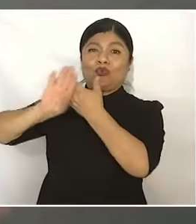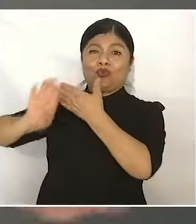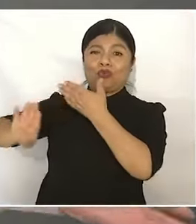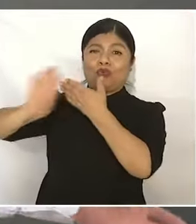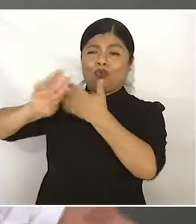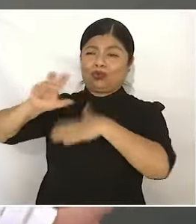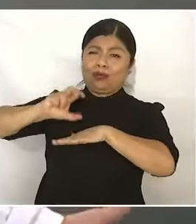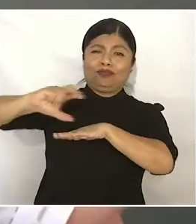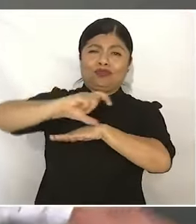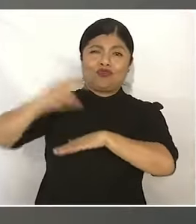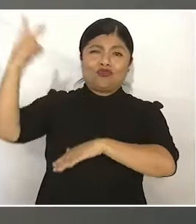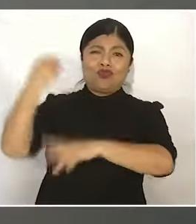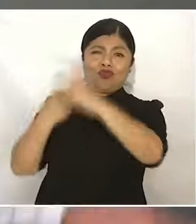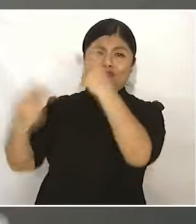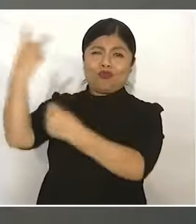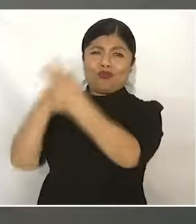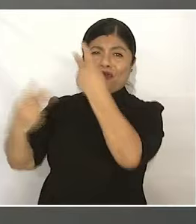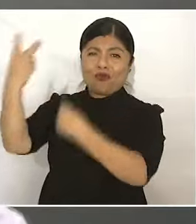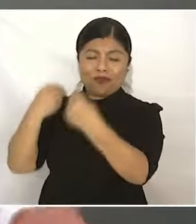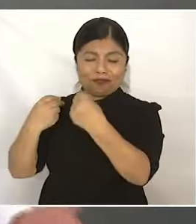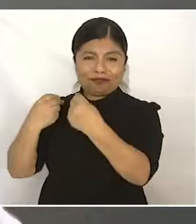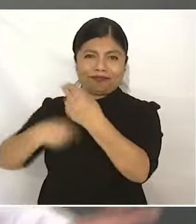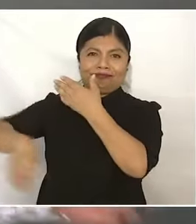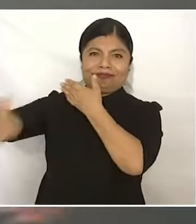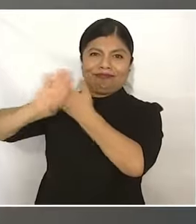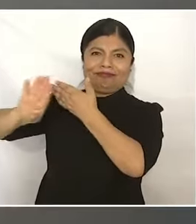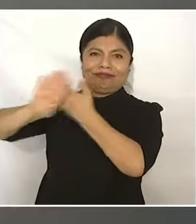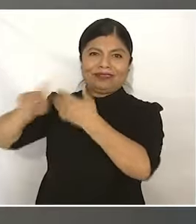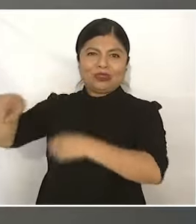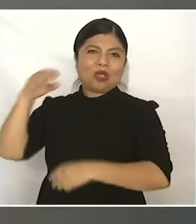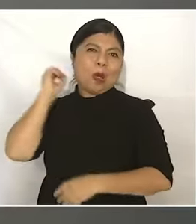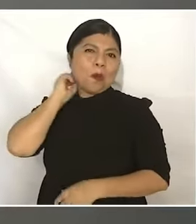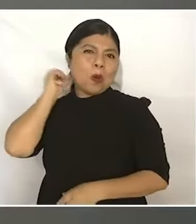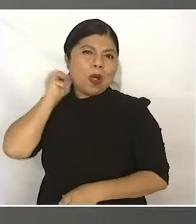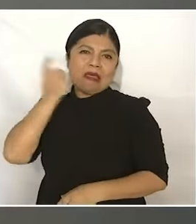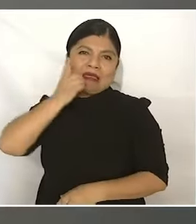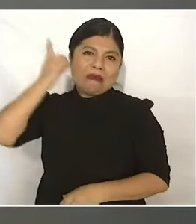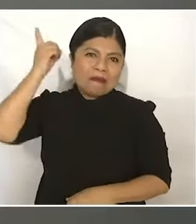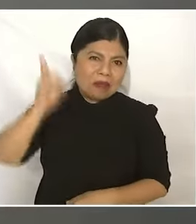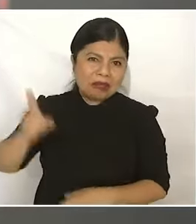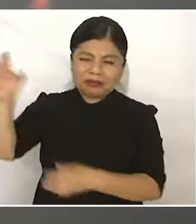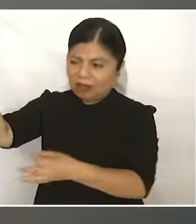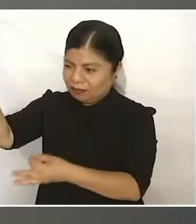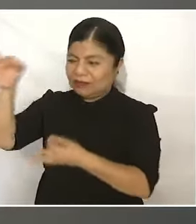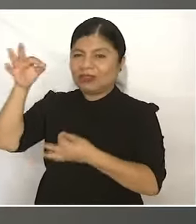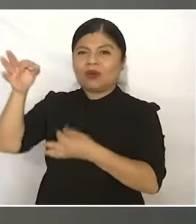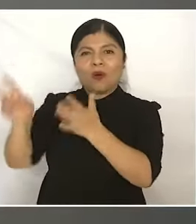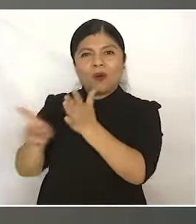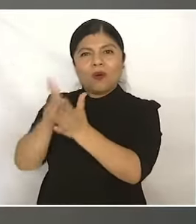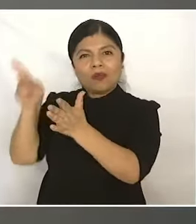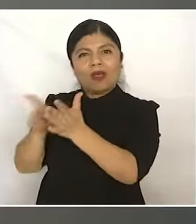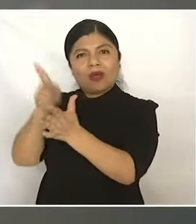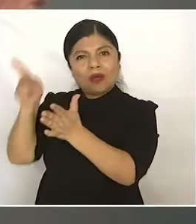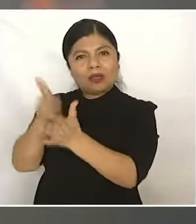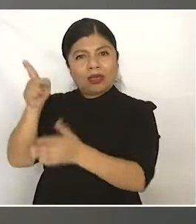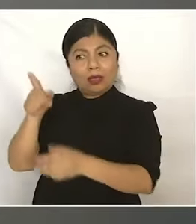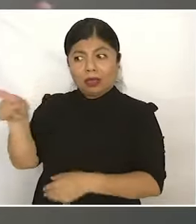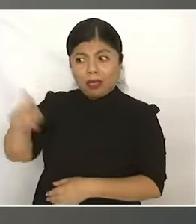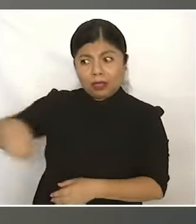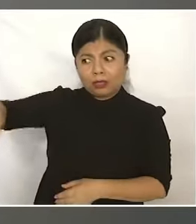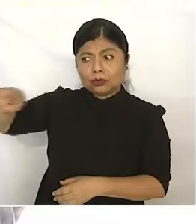Maya, pues no. Pero como el pueblo, ¿de dónde salían los amparos? ¿Ustedes creen que de los campesinos, de